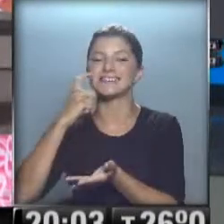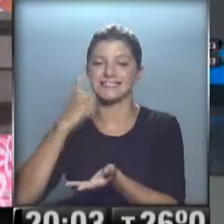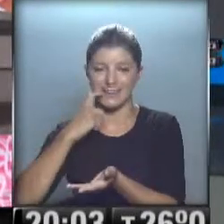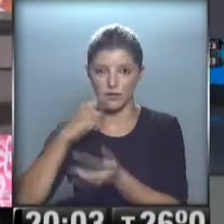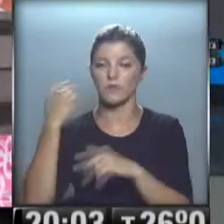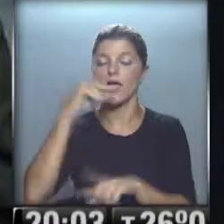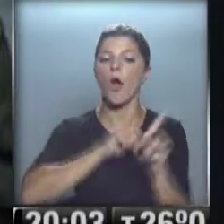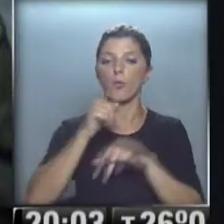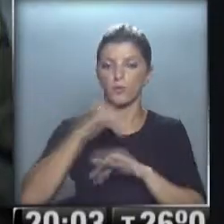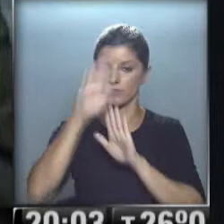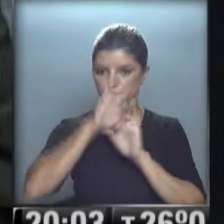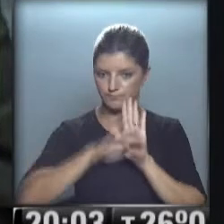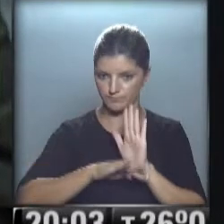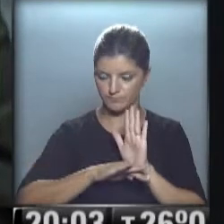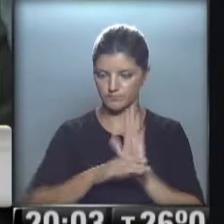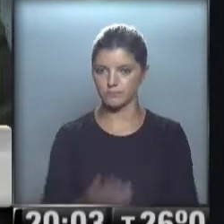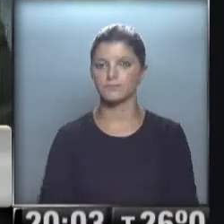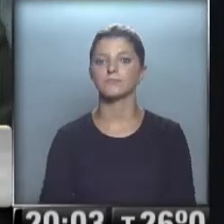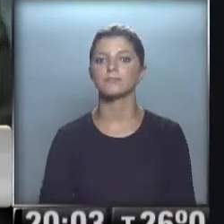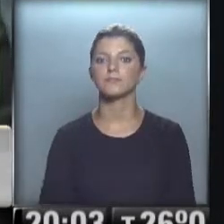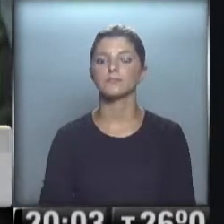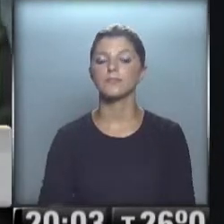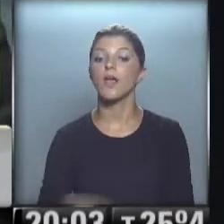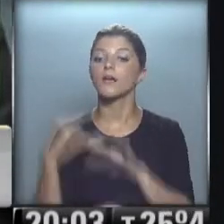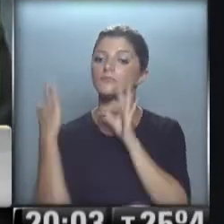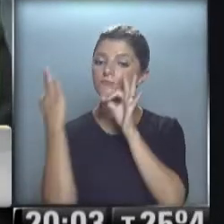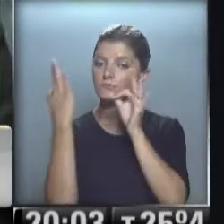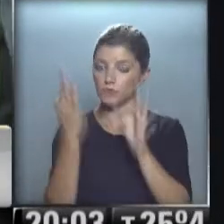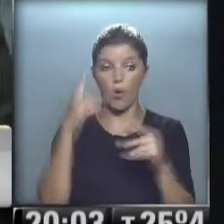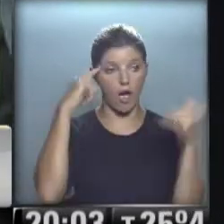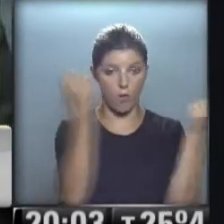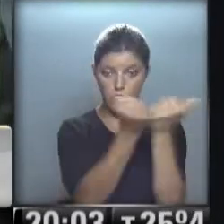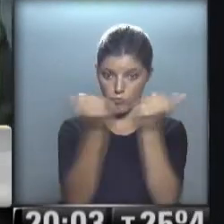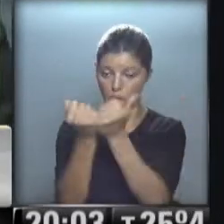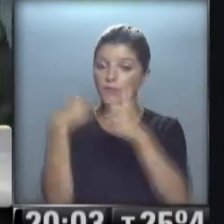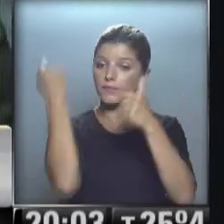detalles sobre este tema. Se ha llegado a diferentes acuerdos